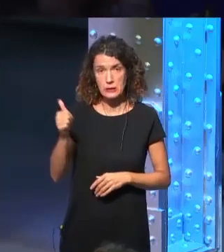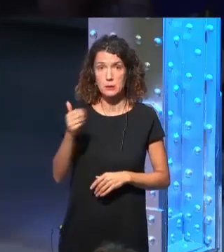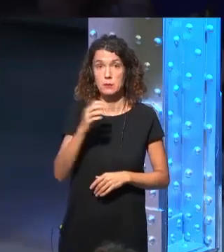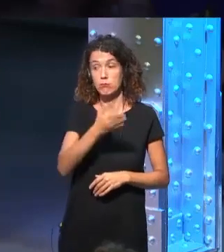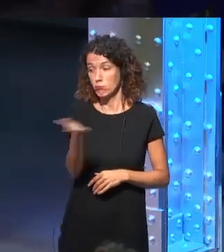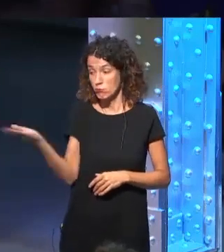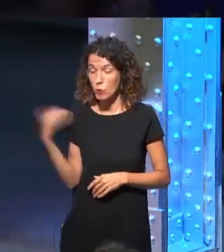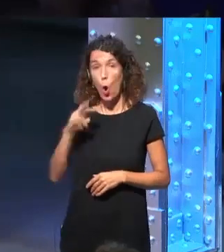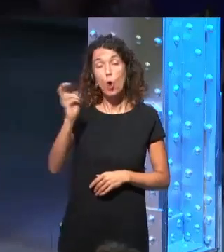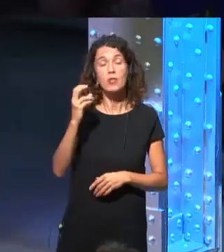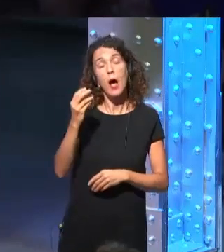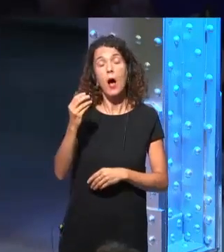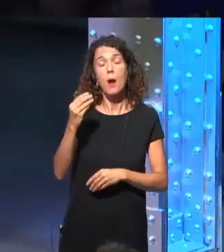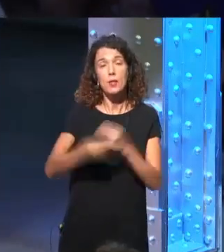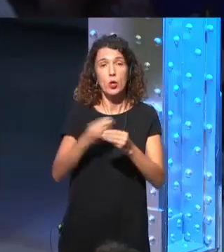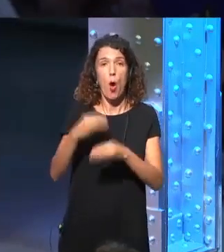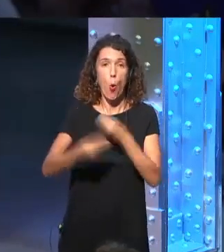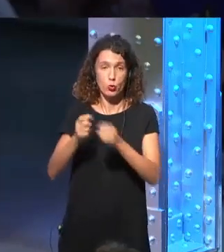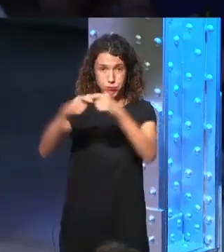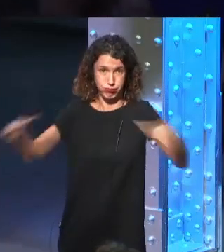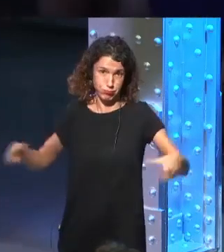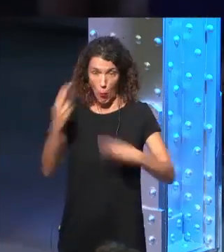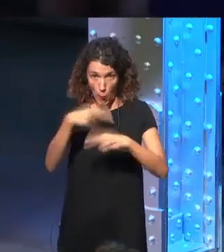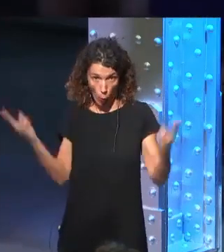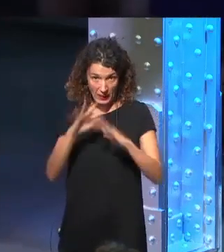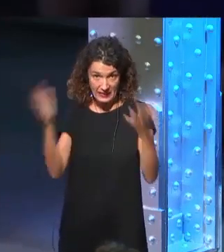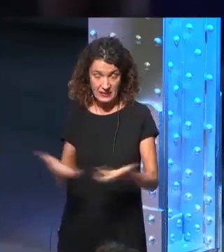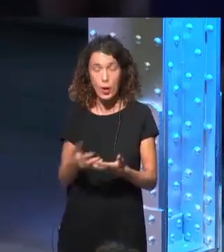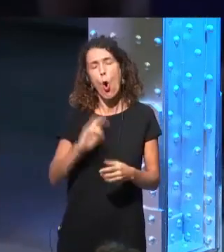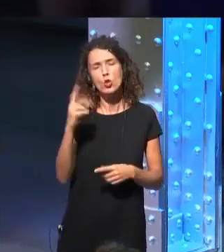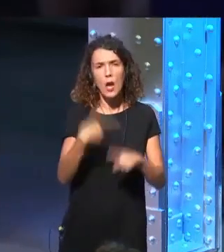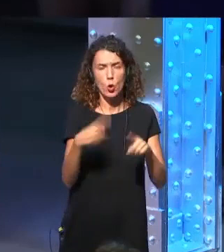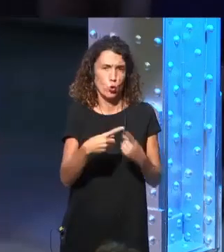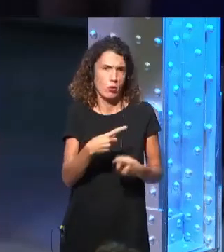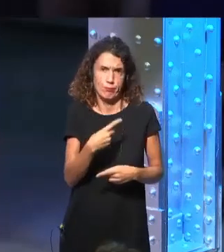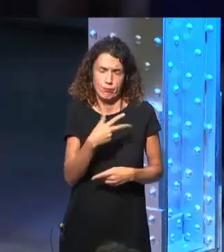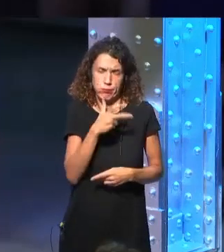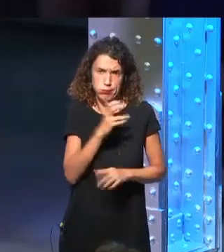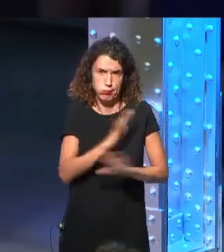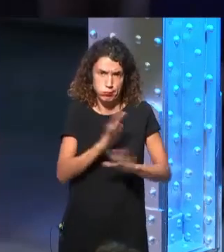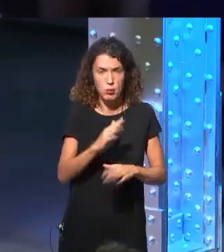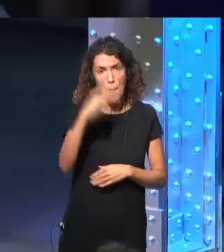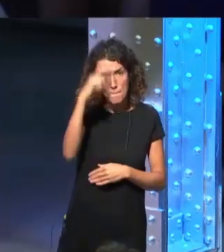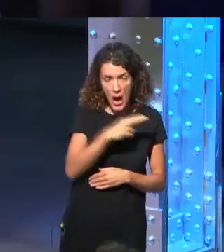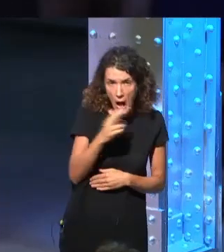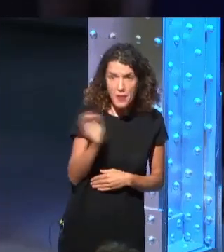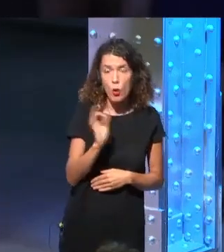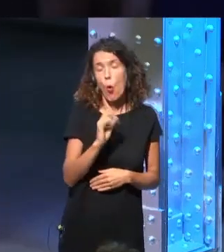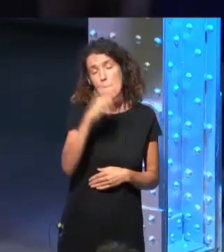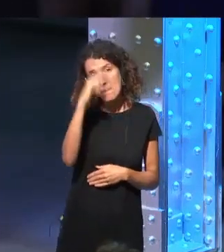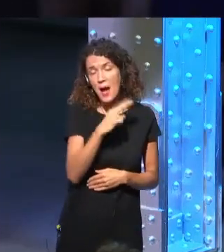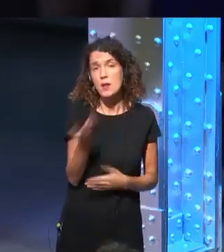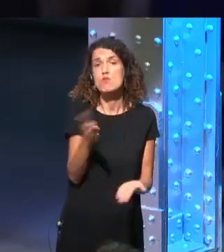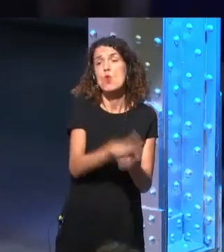que utilizan estas plataformas públicas. Hay también un acoso terrible que ataca a padres que se les ha muerto un